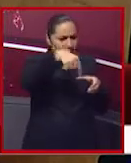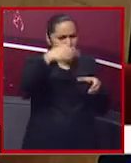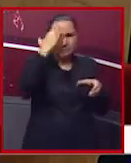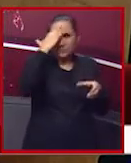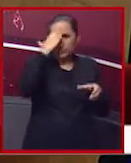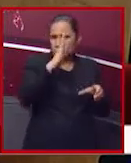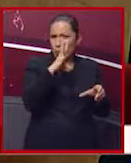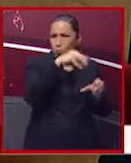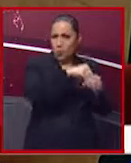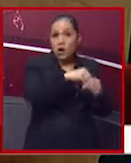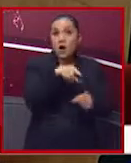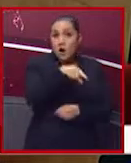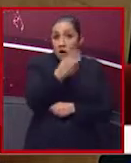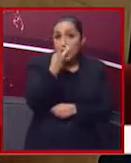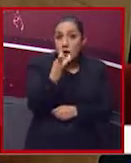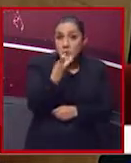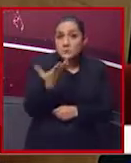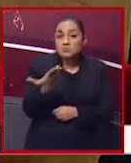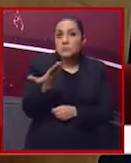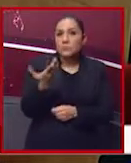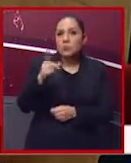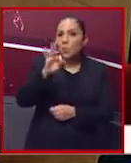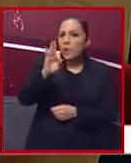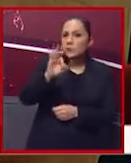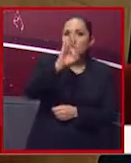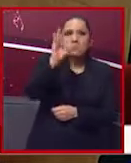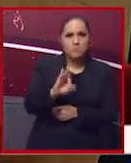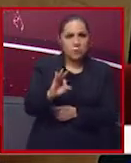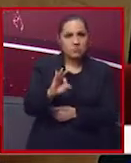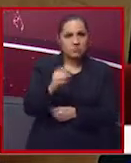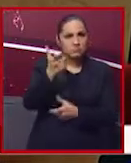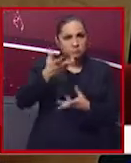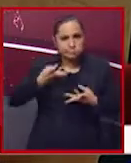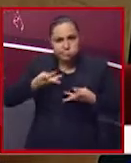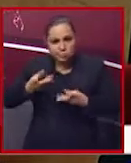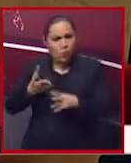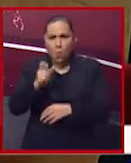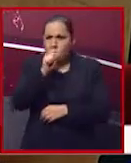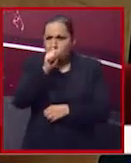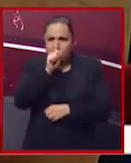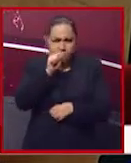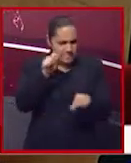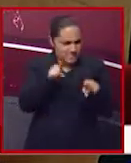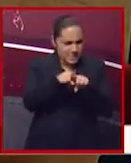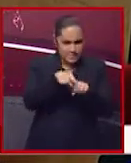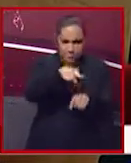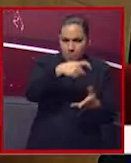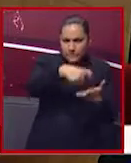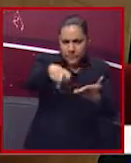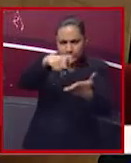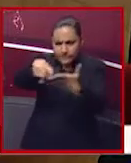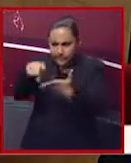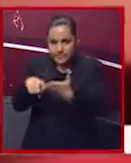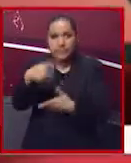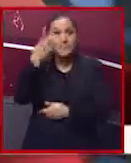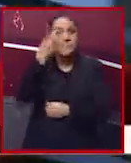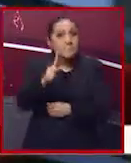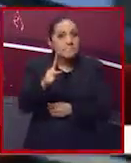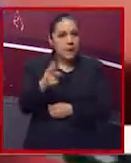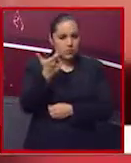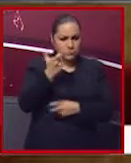40% del gasto, comprándose lo mismo, pero con menos recursos. Esta idea no es